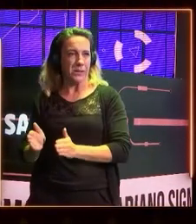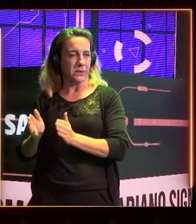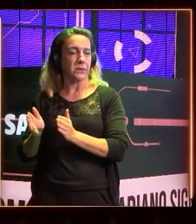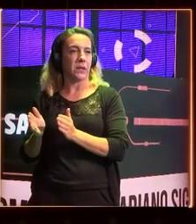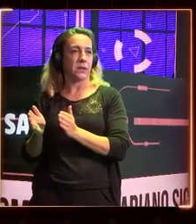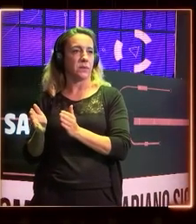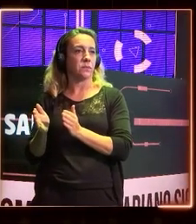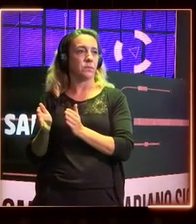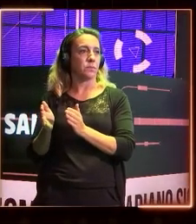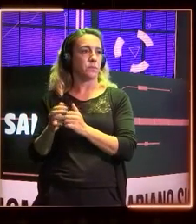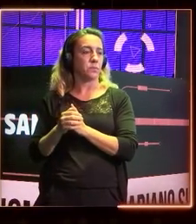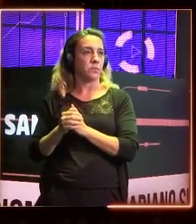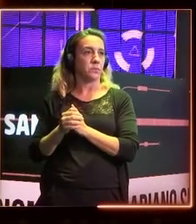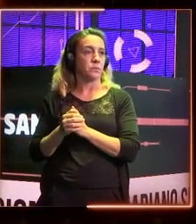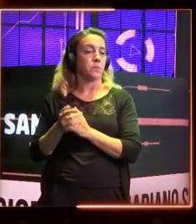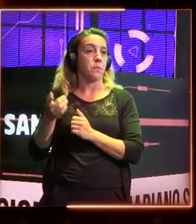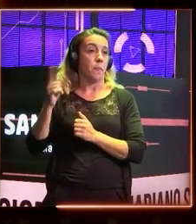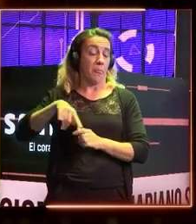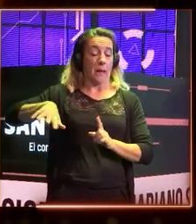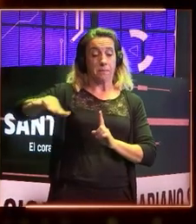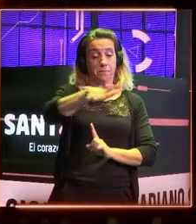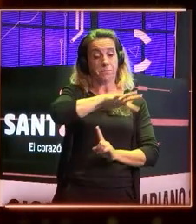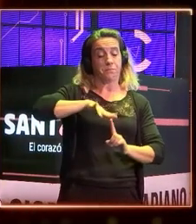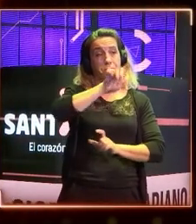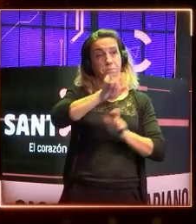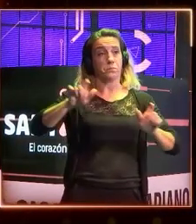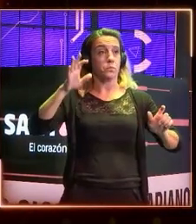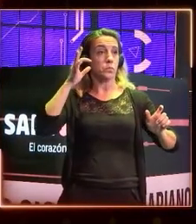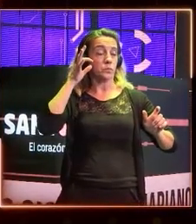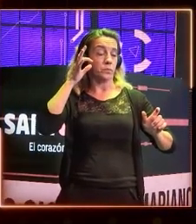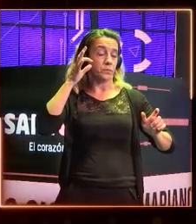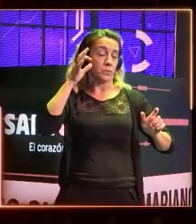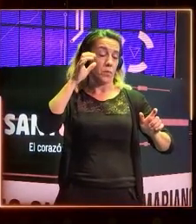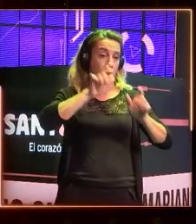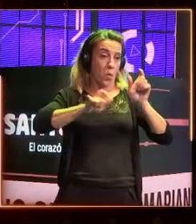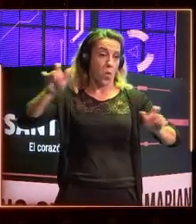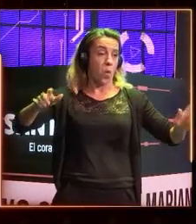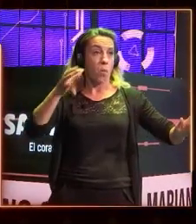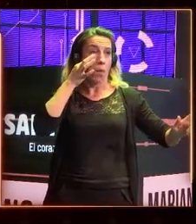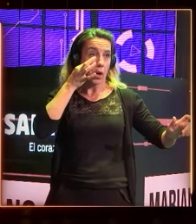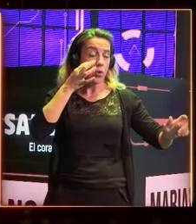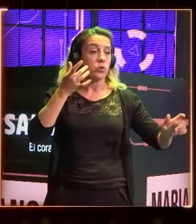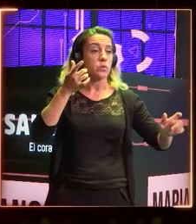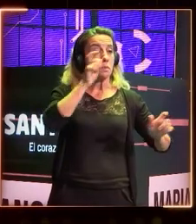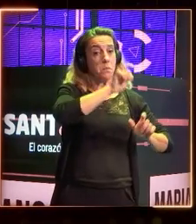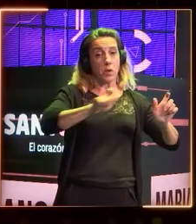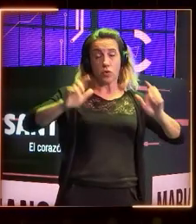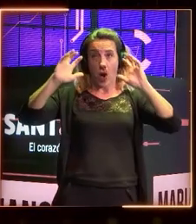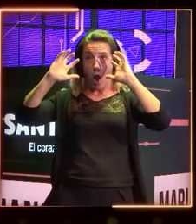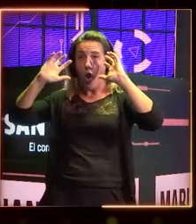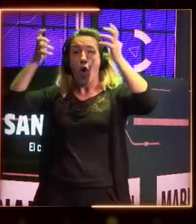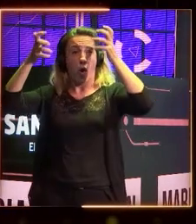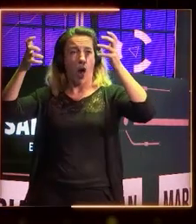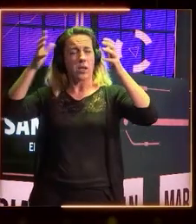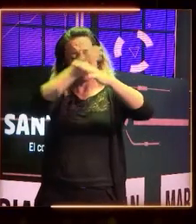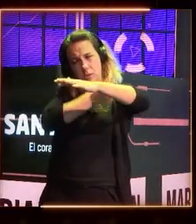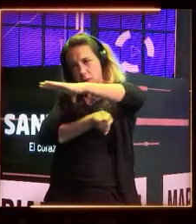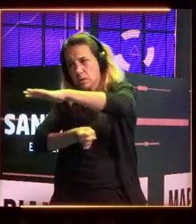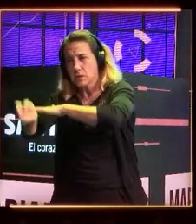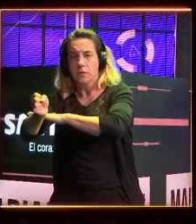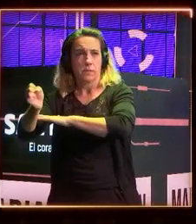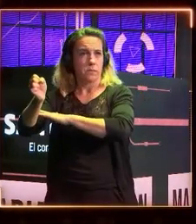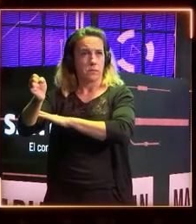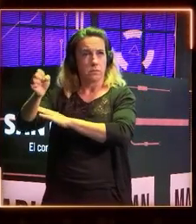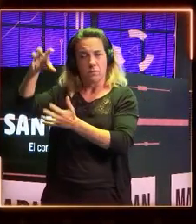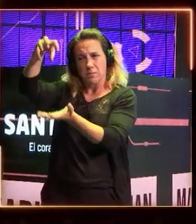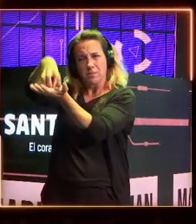momento Otra vez hablando del contorno de lo humano los locos quedaban fuera de ese contorno a los locos se los encerraban en manicomios que eran lugares